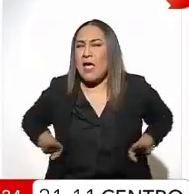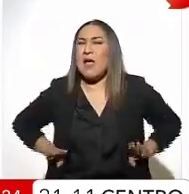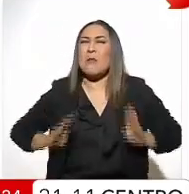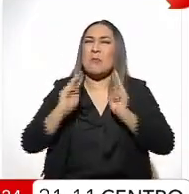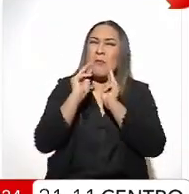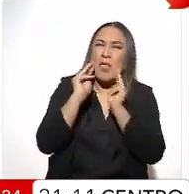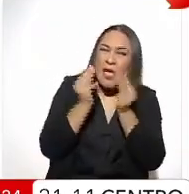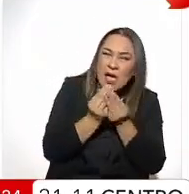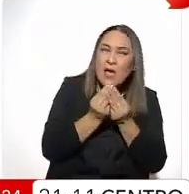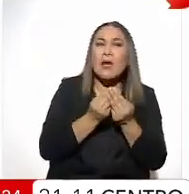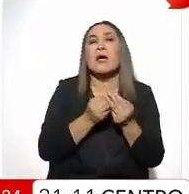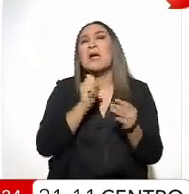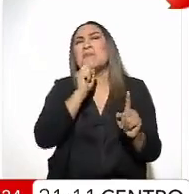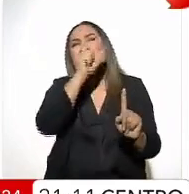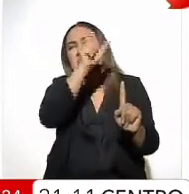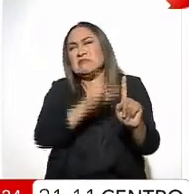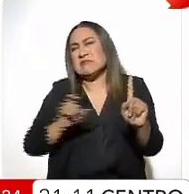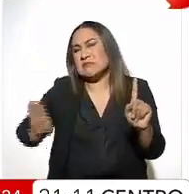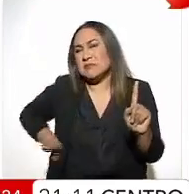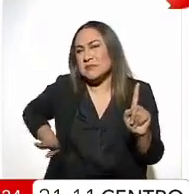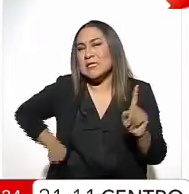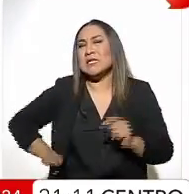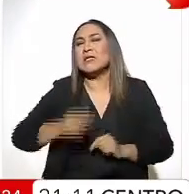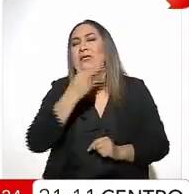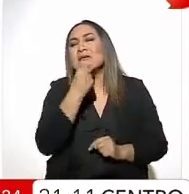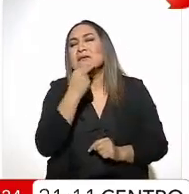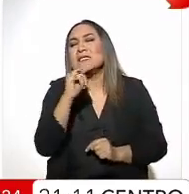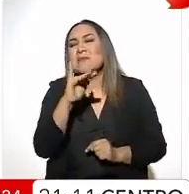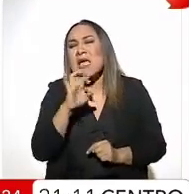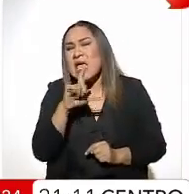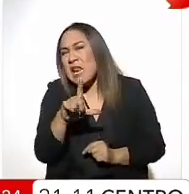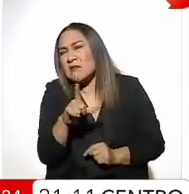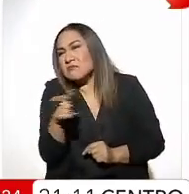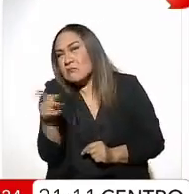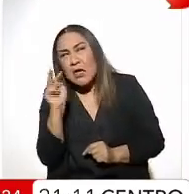propio perfil de Ismael Zambada? ¿Qué nos puede decir?